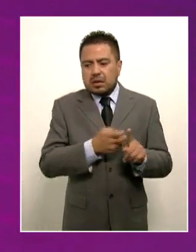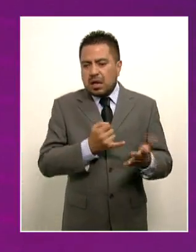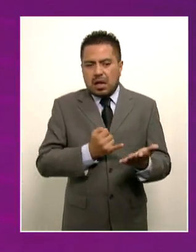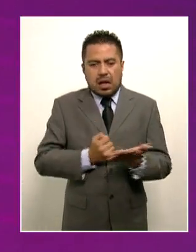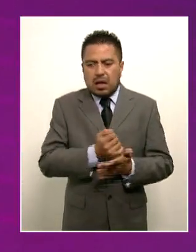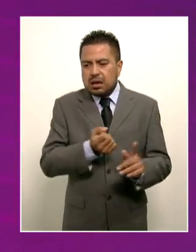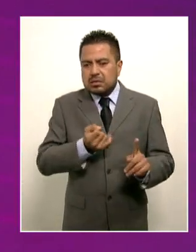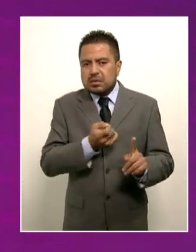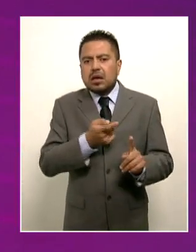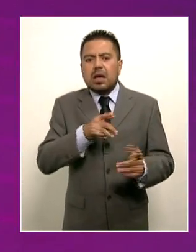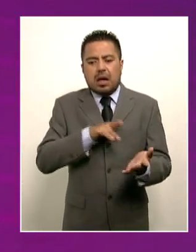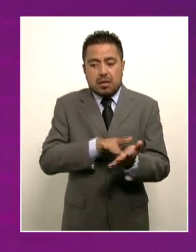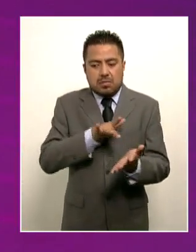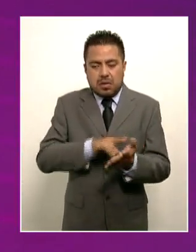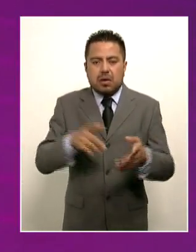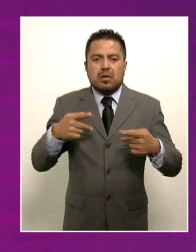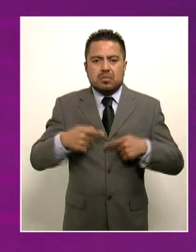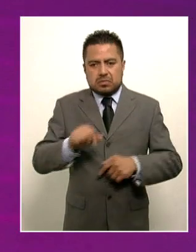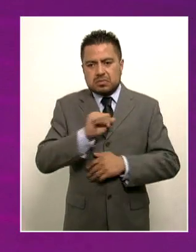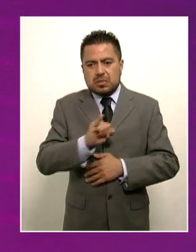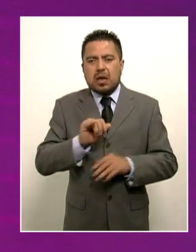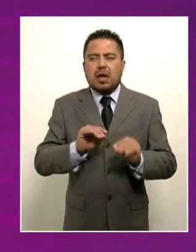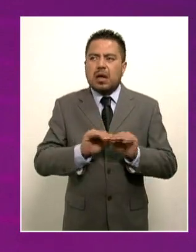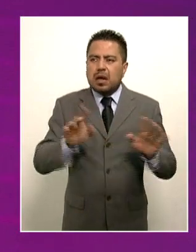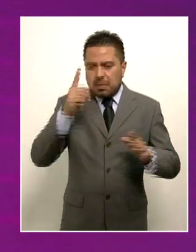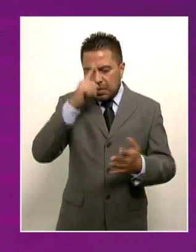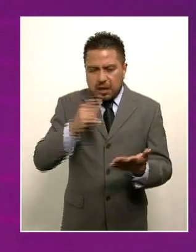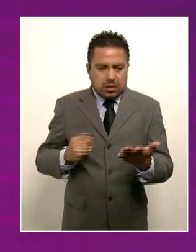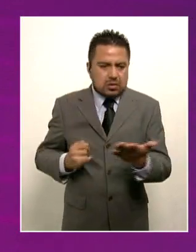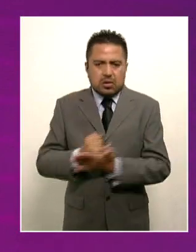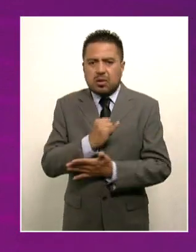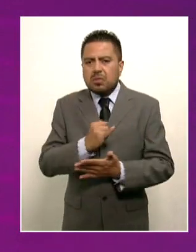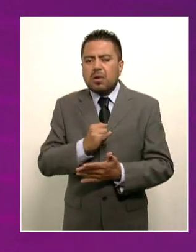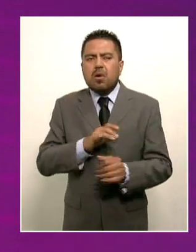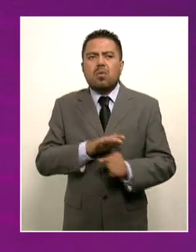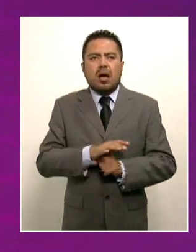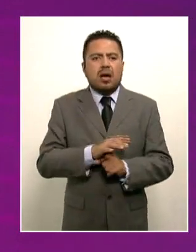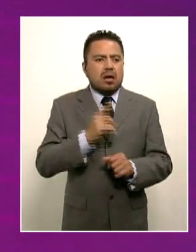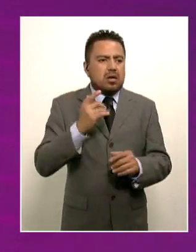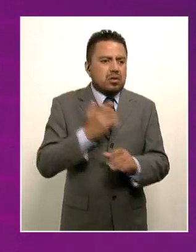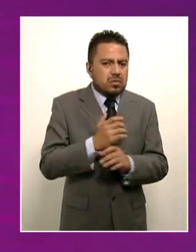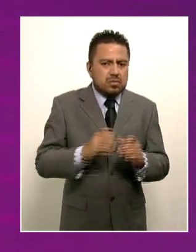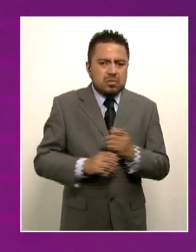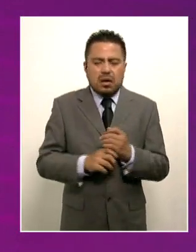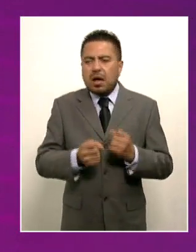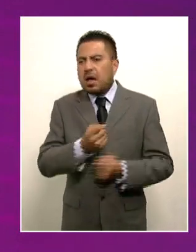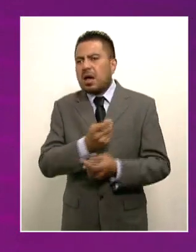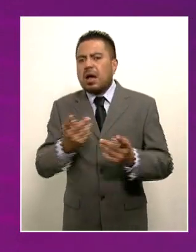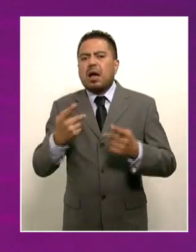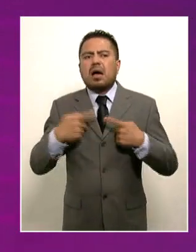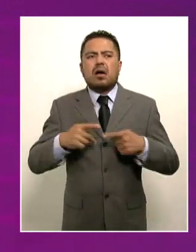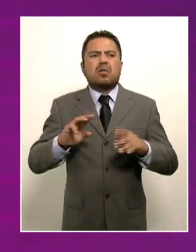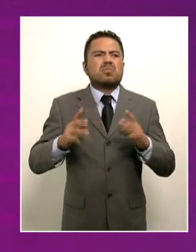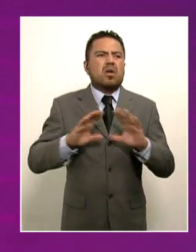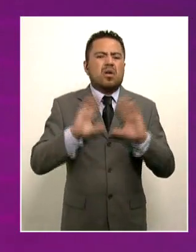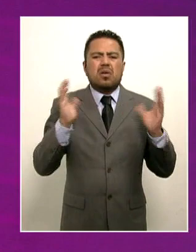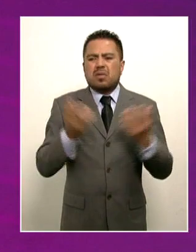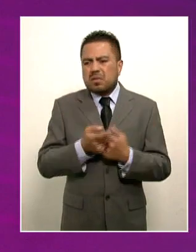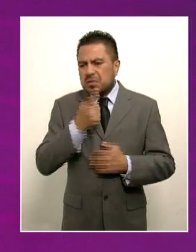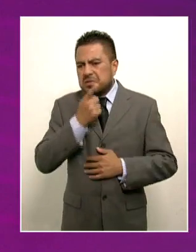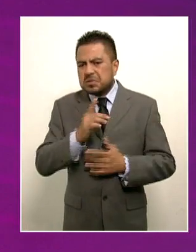así, apoye a la persona, ¿no? Claro. Para la toma de decisiones, ¿no? Y habrá casos, porque todo el mundo dice, bueno,